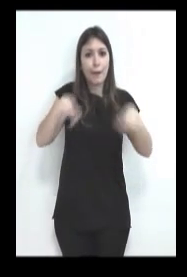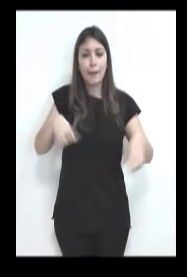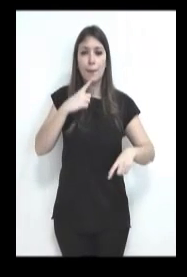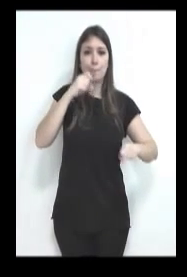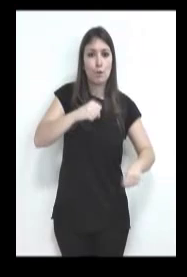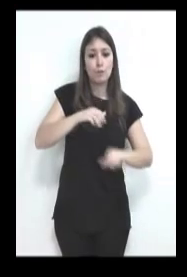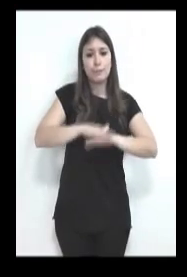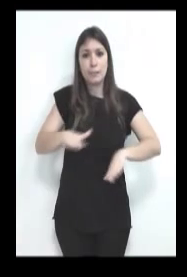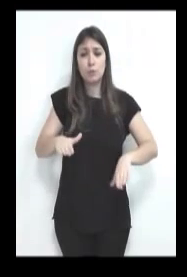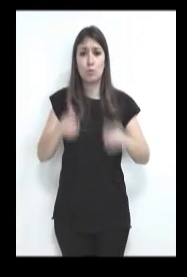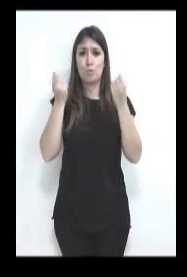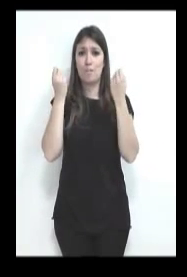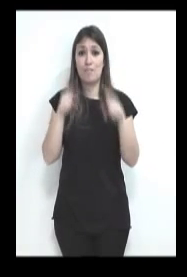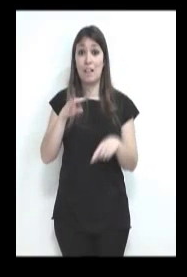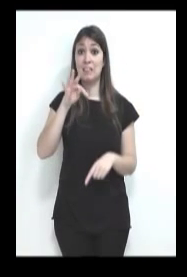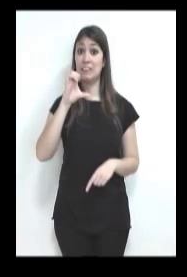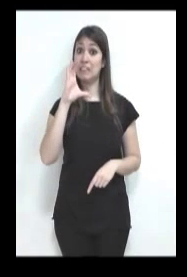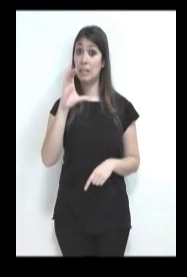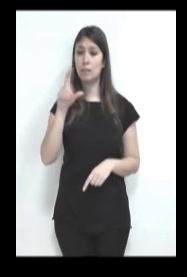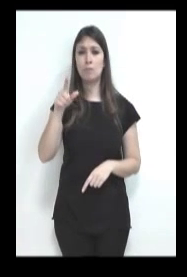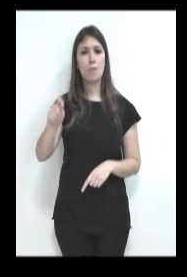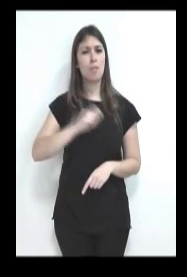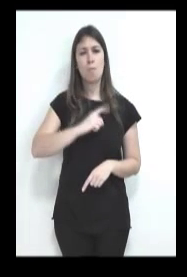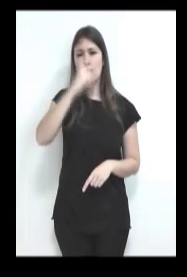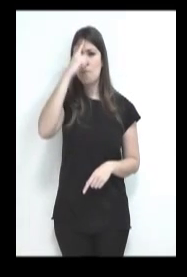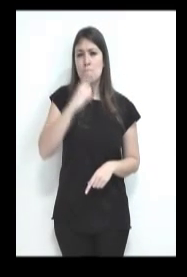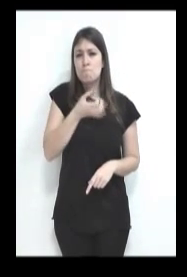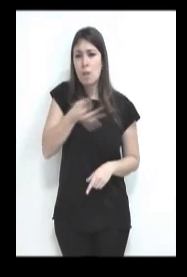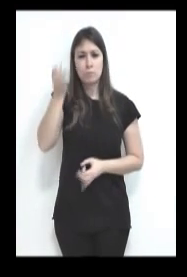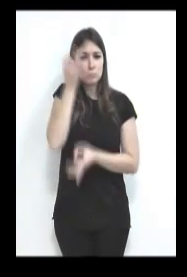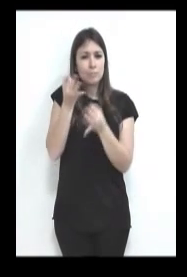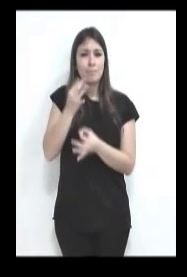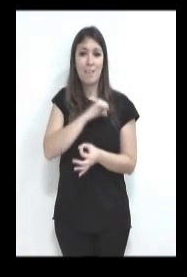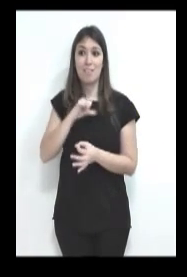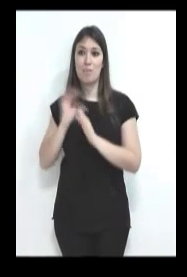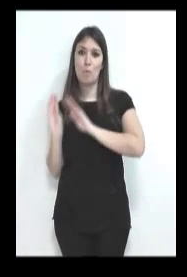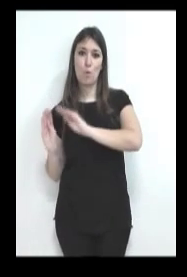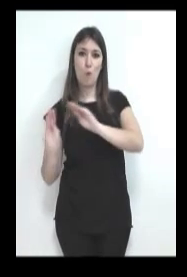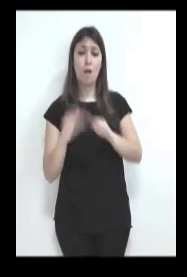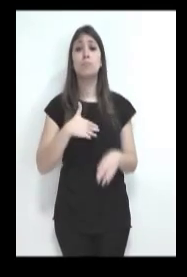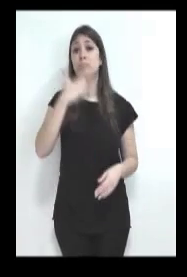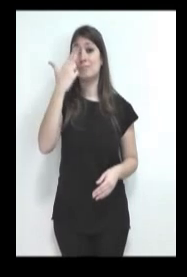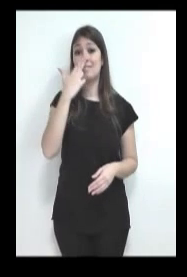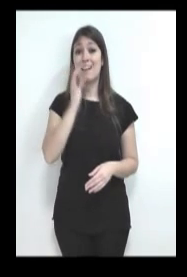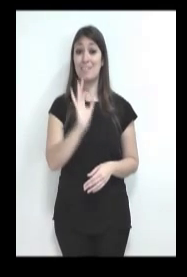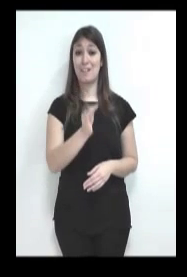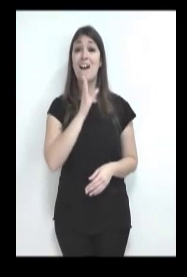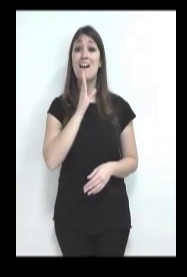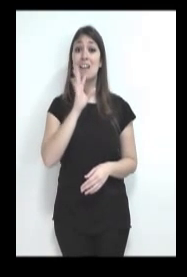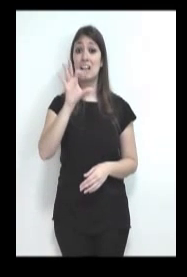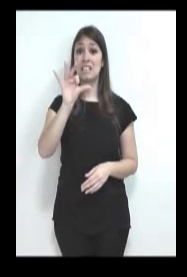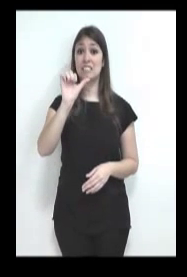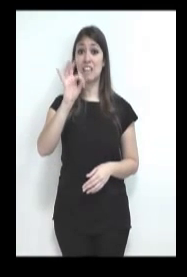niños, porque gracias a las TIC se puede tener un perfil a nivel individual. Y una cosa muy interesante que ha dicho Saturnino es